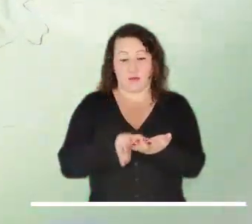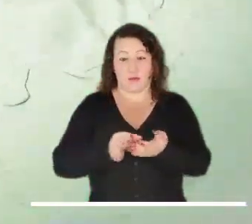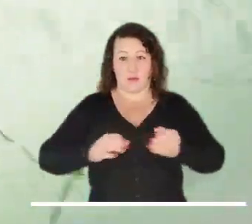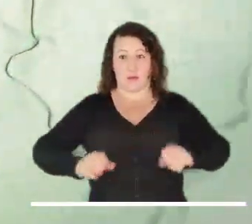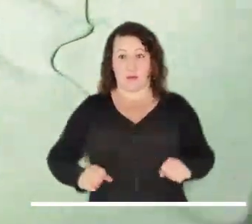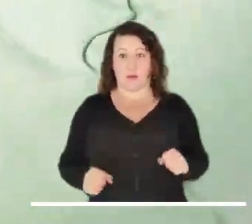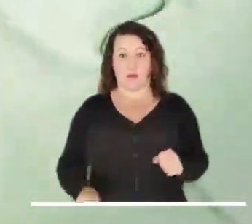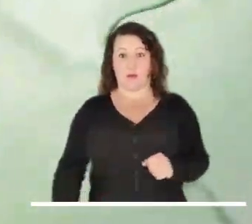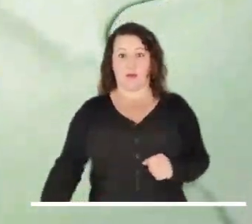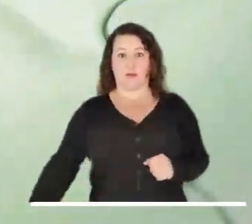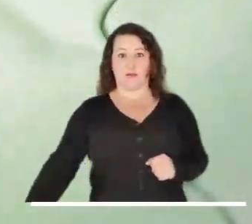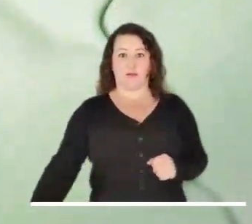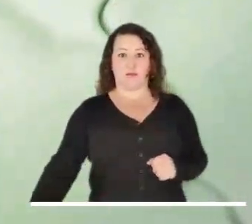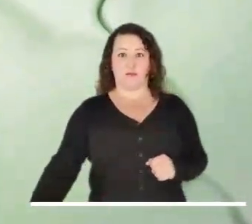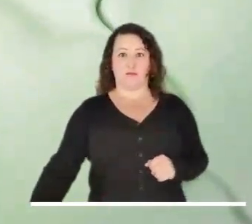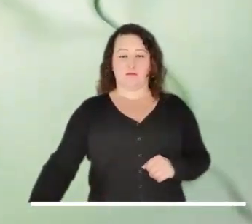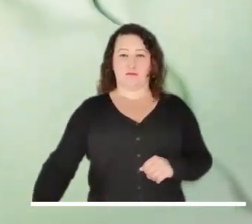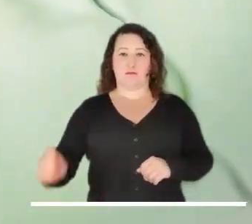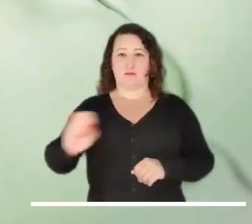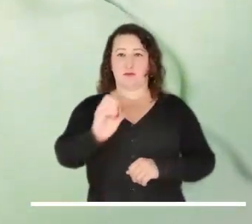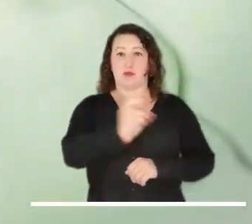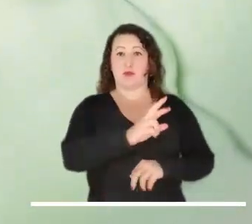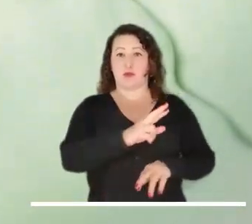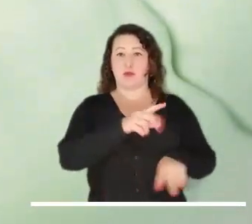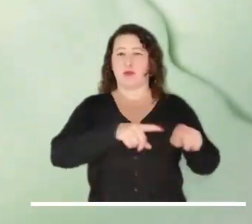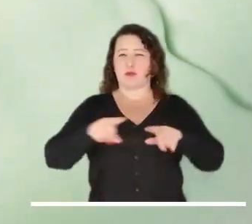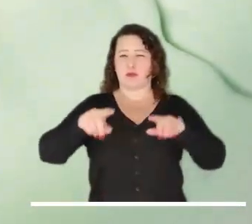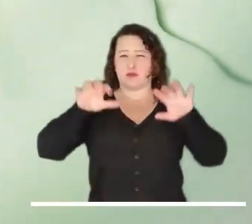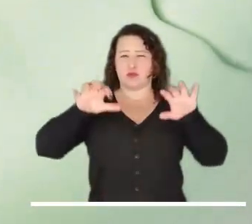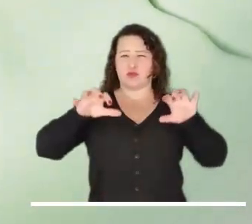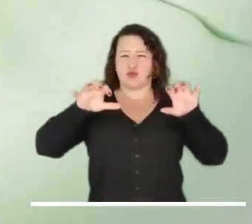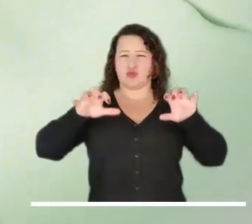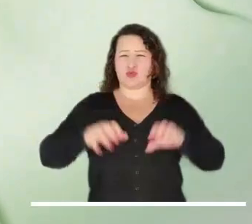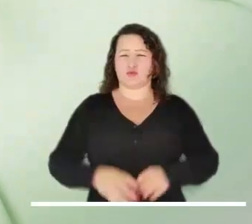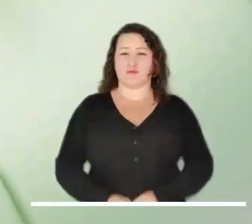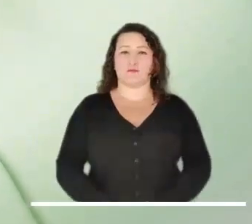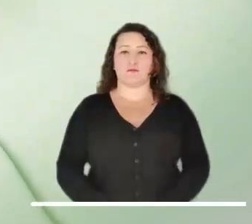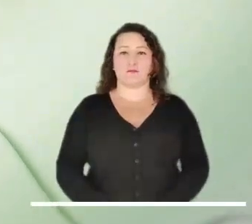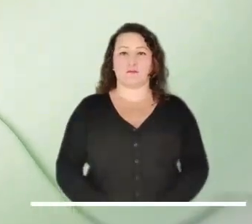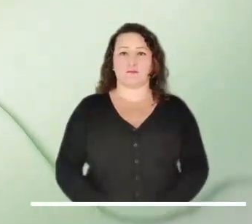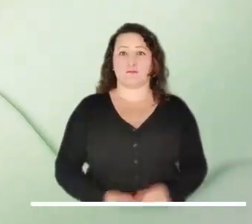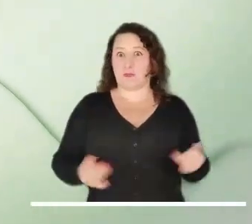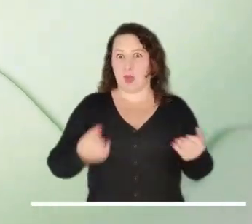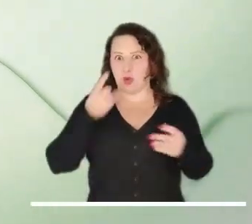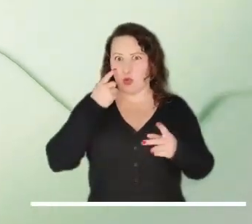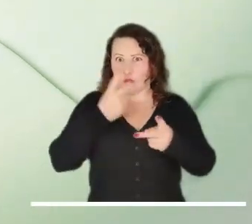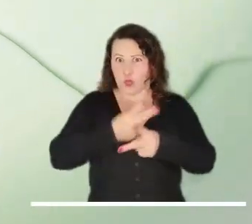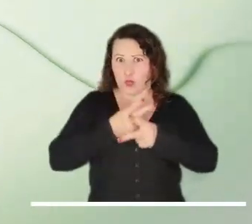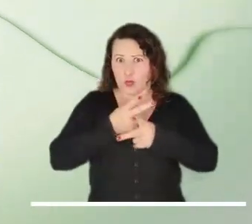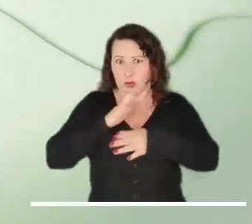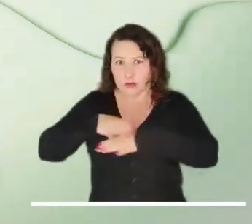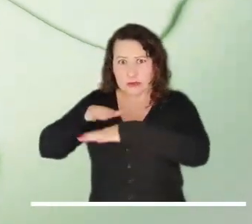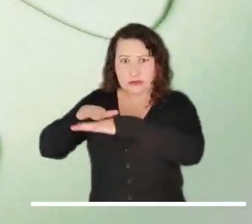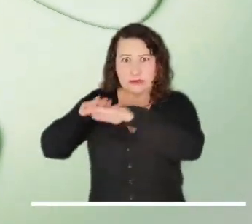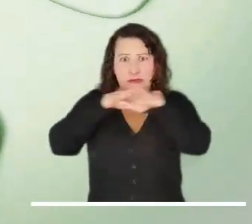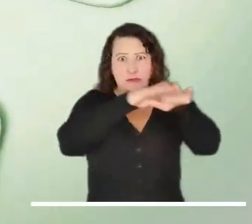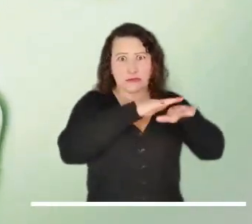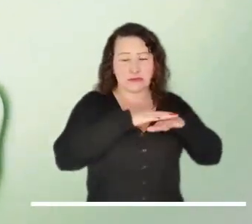Tiempo mayormente seco tendremos en la capital del país, sin embargo, en el oriente podría activarse en algunas lloviznas